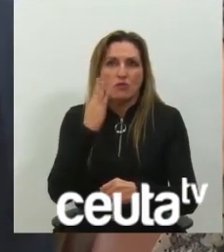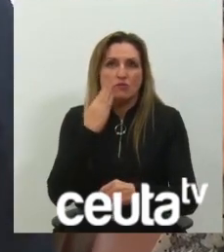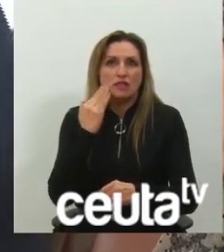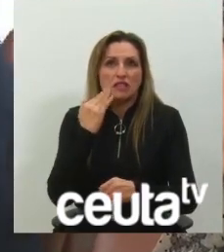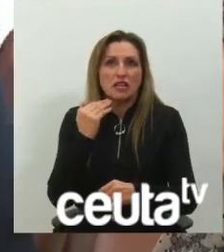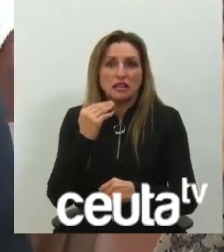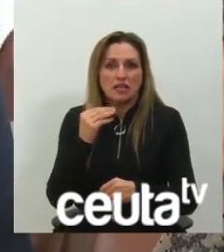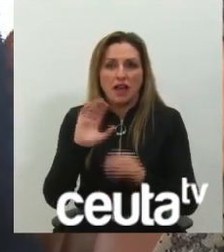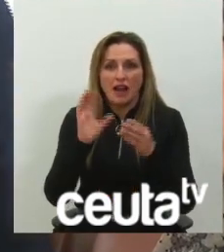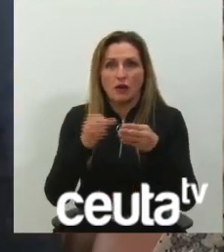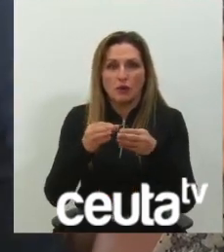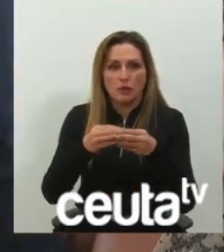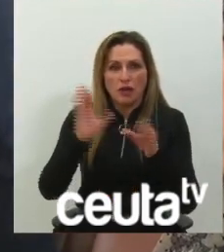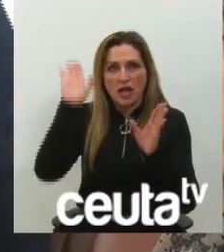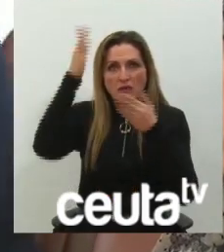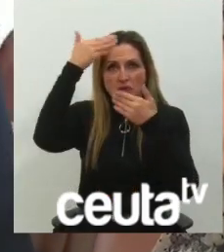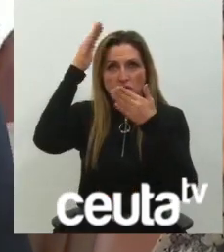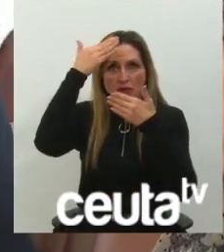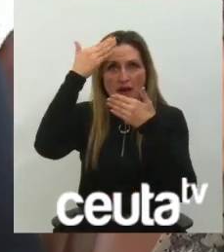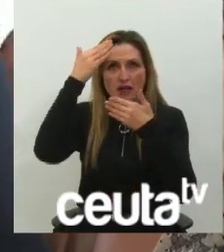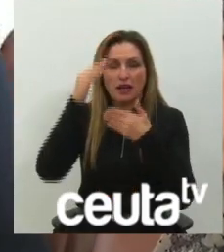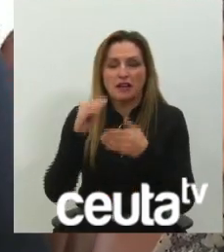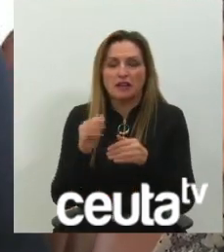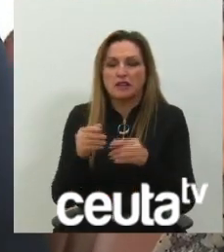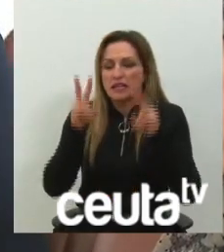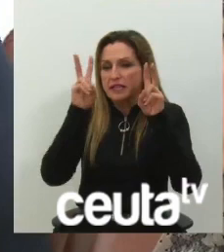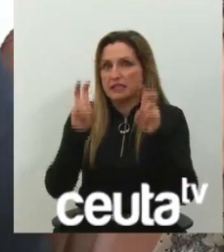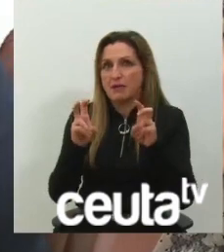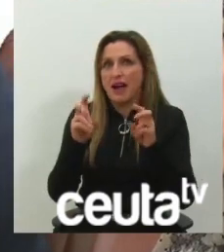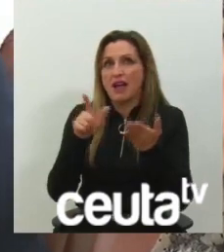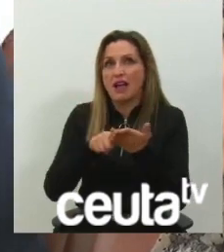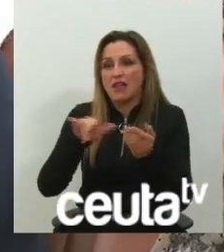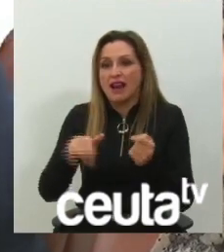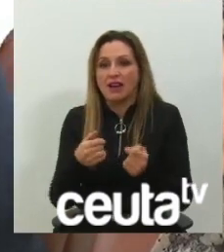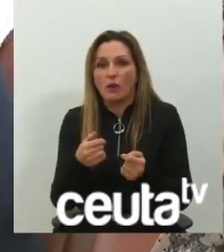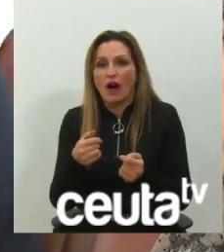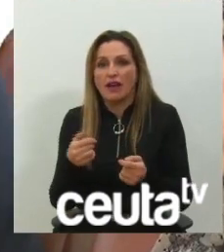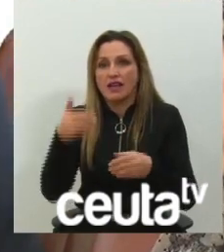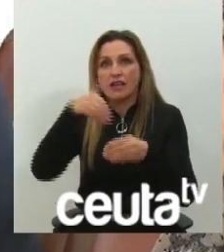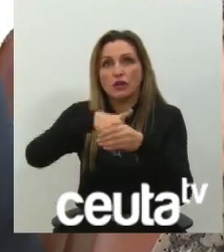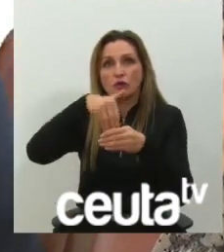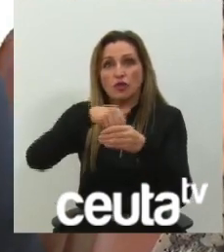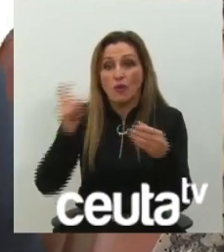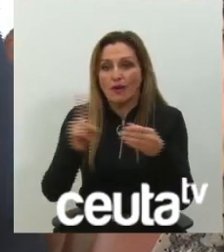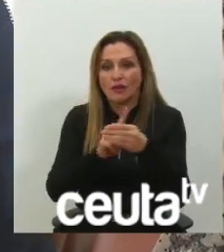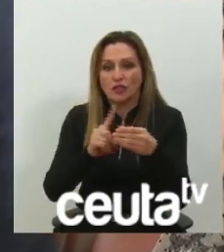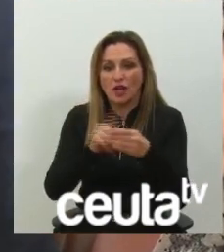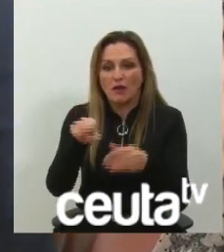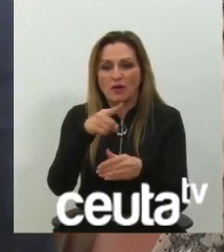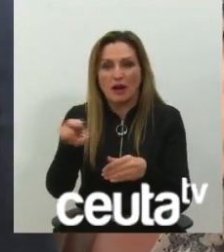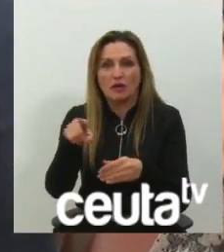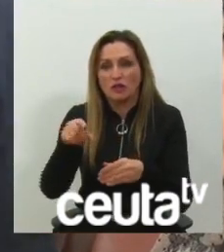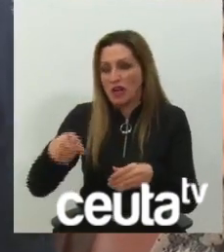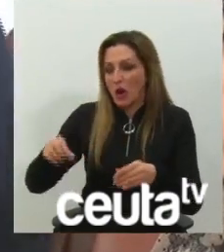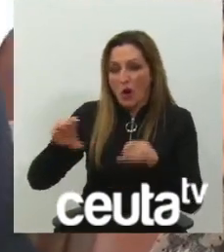que vive en el príncipe felipe en cuanto al lenguaje inclusivo le importa un pepino los vecinos del príncipe si usted